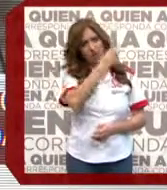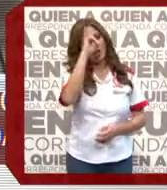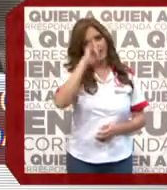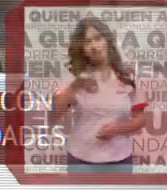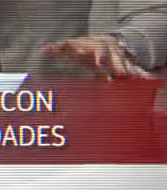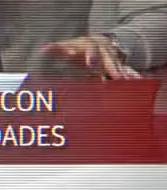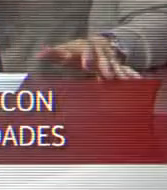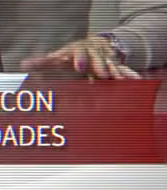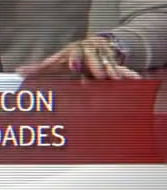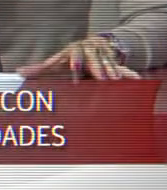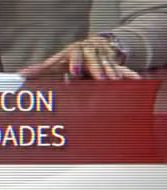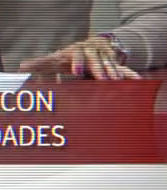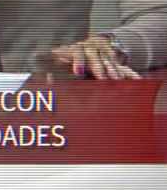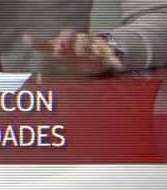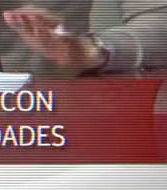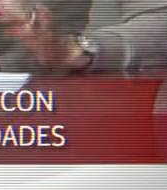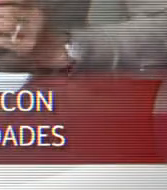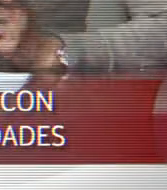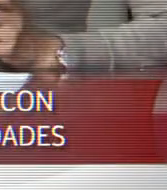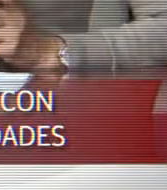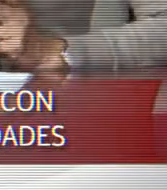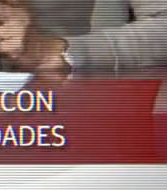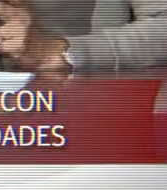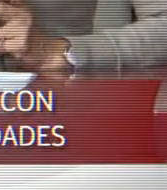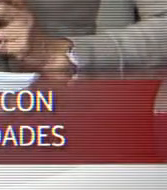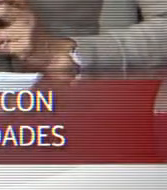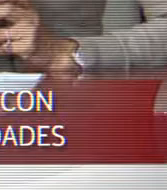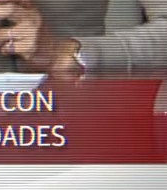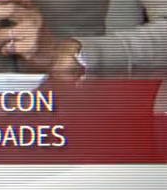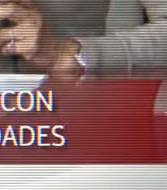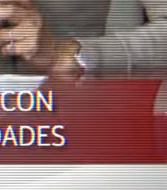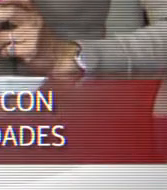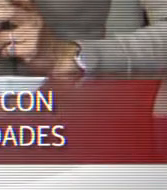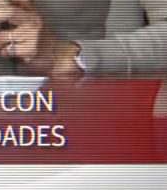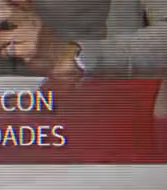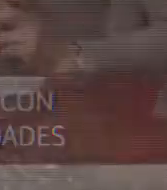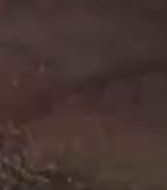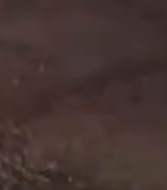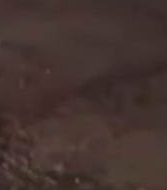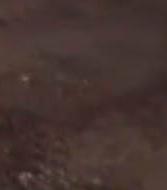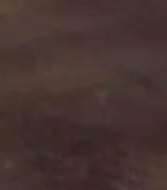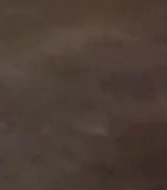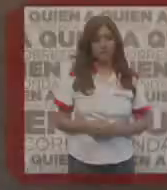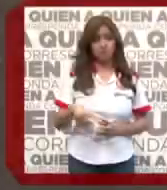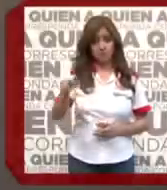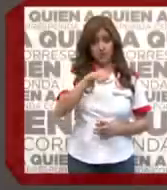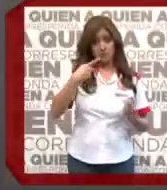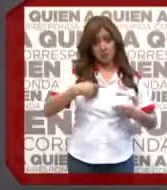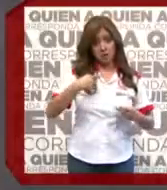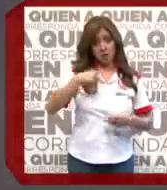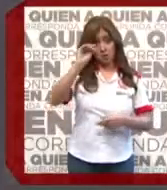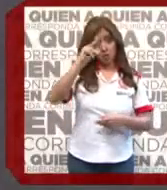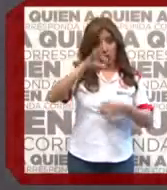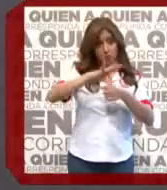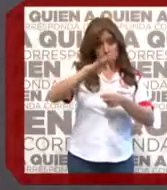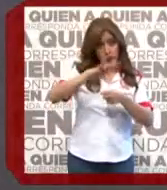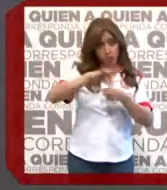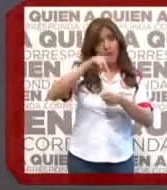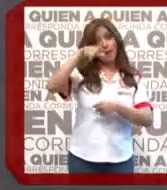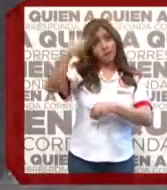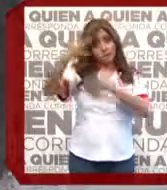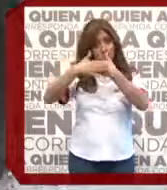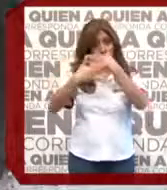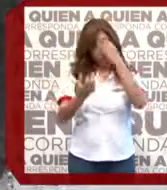gobierno. ¿Cómo no, señor? Con mucho gusto. Las respuestas que les han dado a la gente de Azcapotzalco, a mí me da un poco de pena, que como no ganaron las elecciones, no lo van a reparar ya para que le toque a la